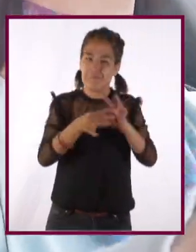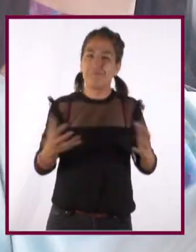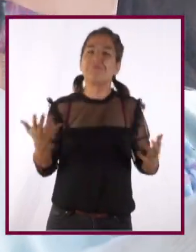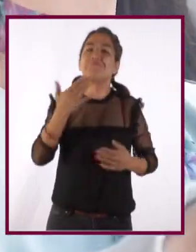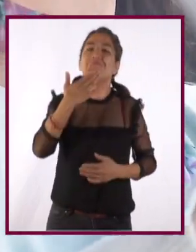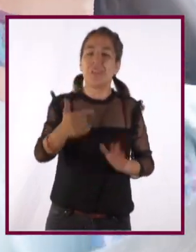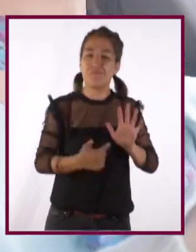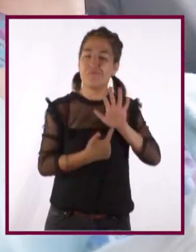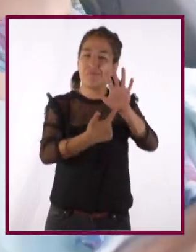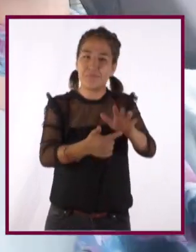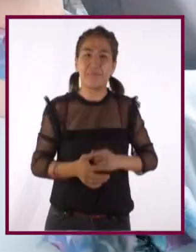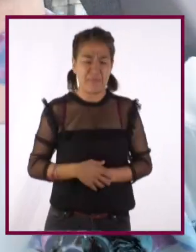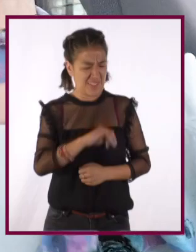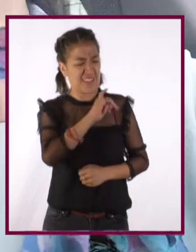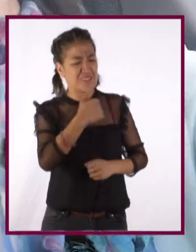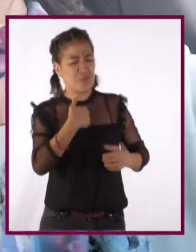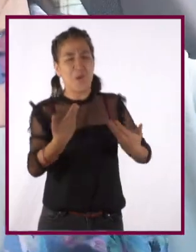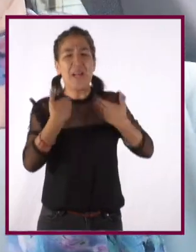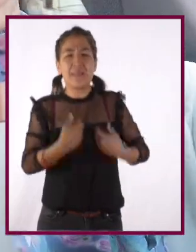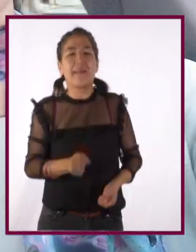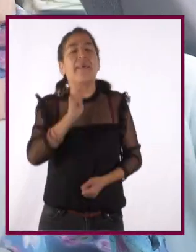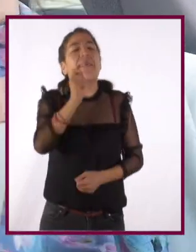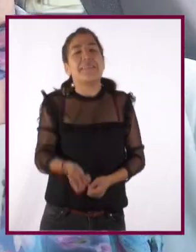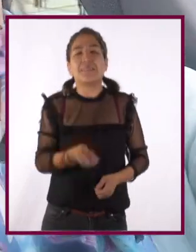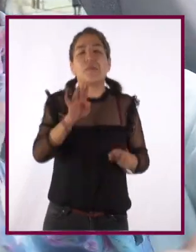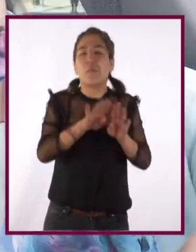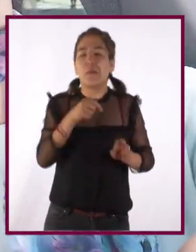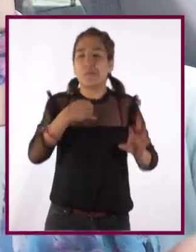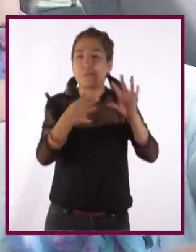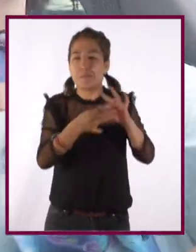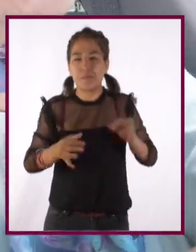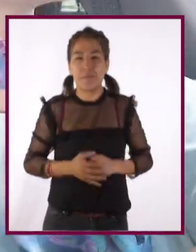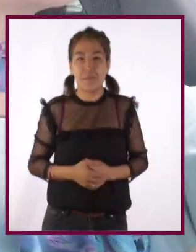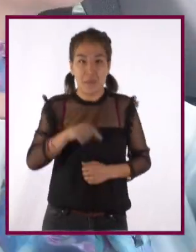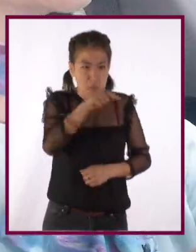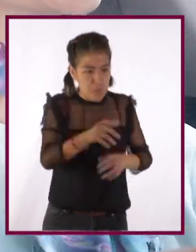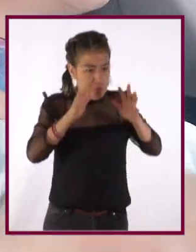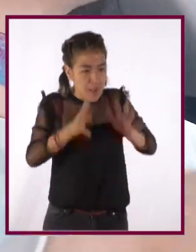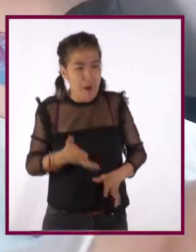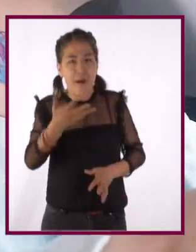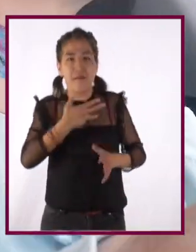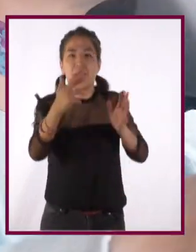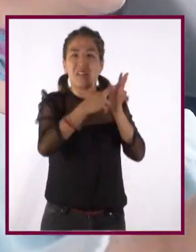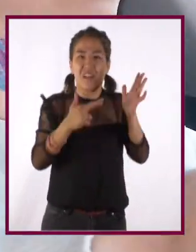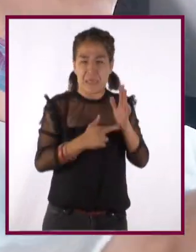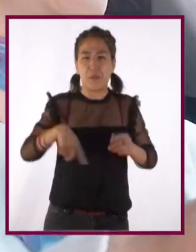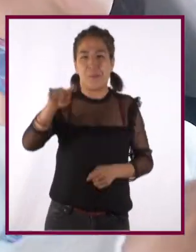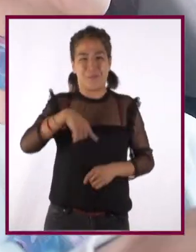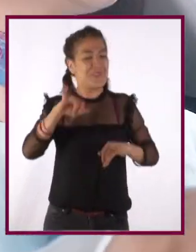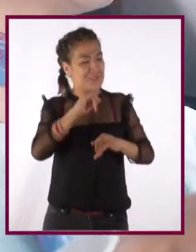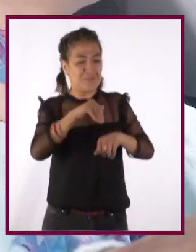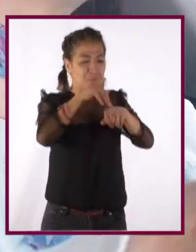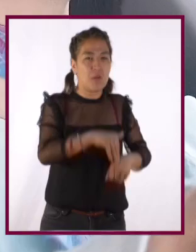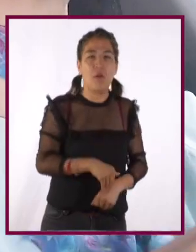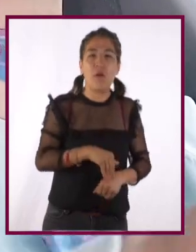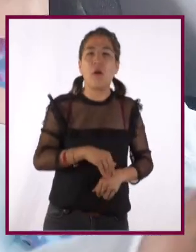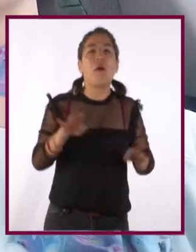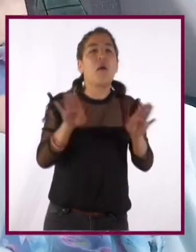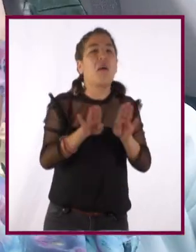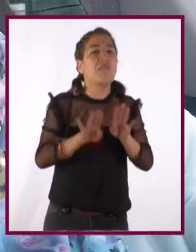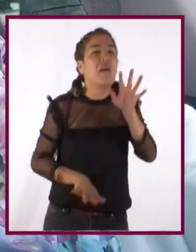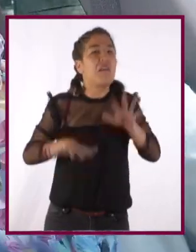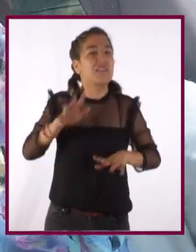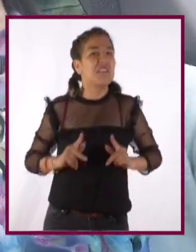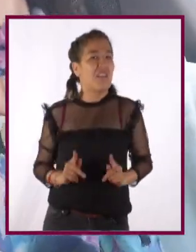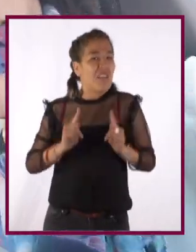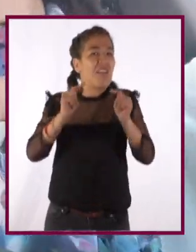bastante explícito, ¿eh? Sí, eso lo entiendo. A lo que me refiero es que a pesar de que están esas reglas, nosotros decidimos seguirlas e interactuar en